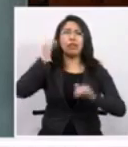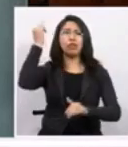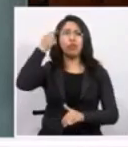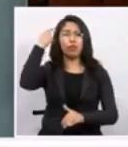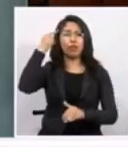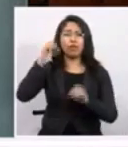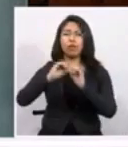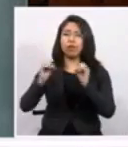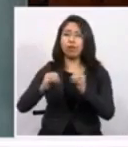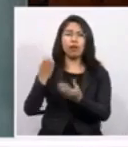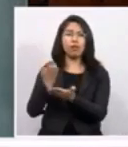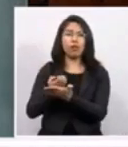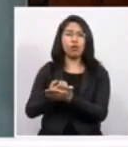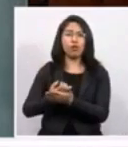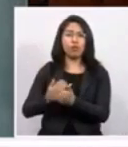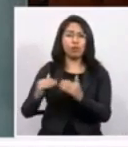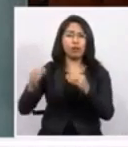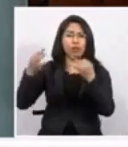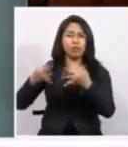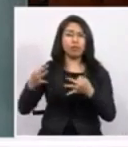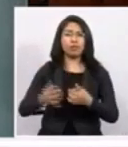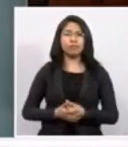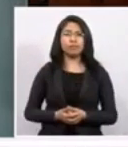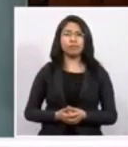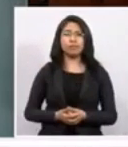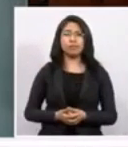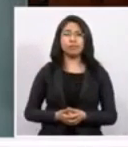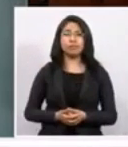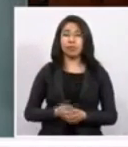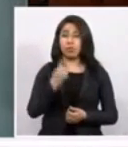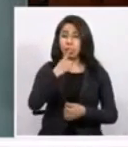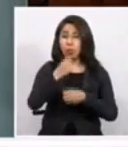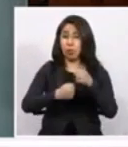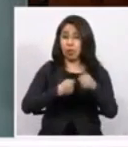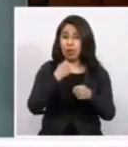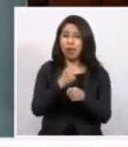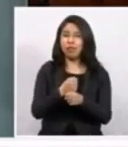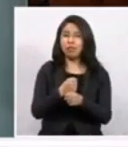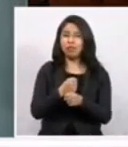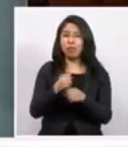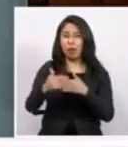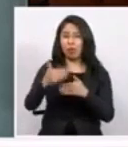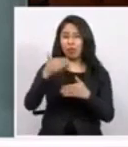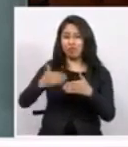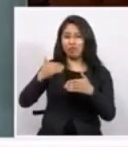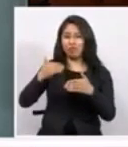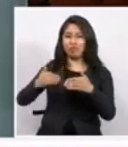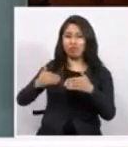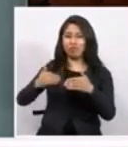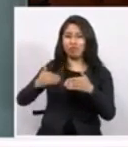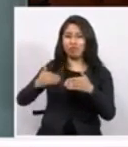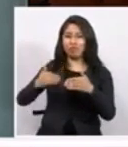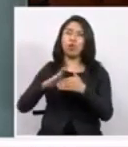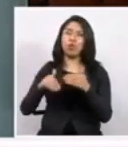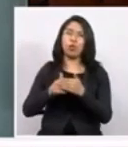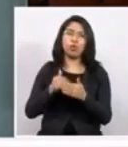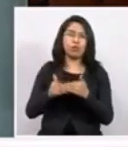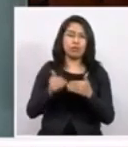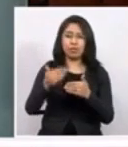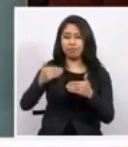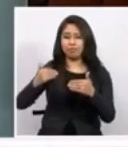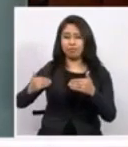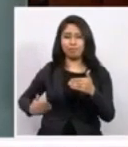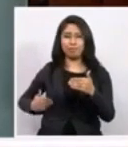y crecimiento con justicia social. En un año se retrocedió en todas las conquistas del pueblo